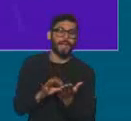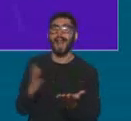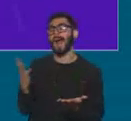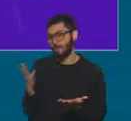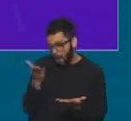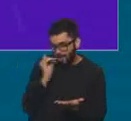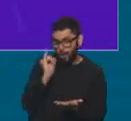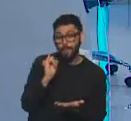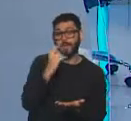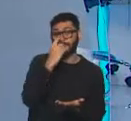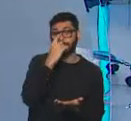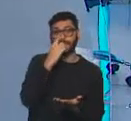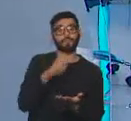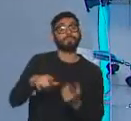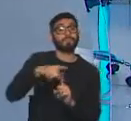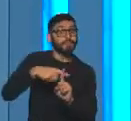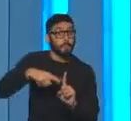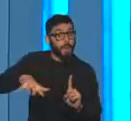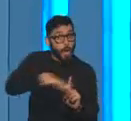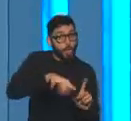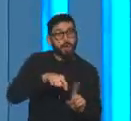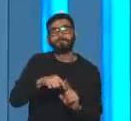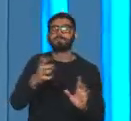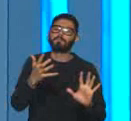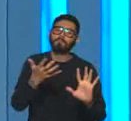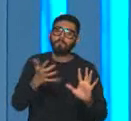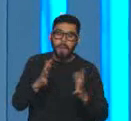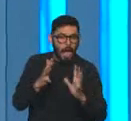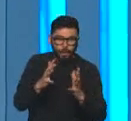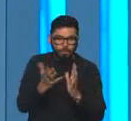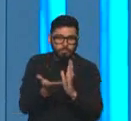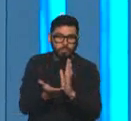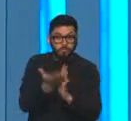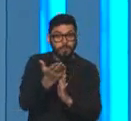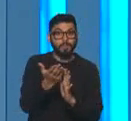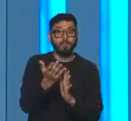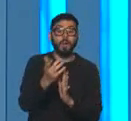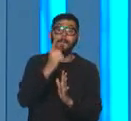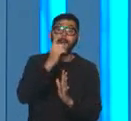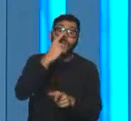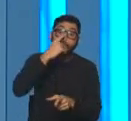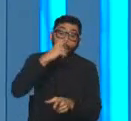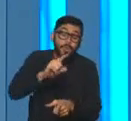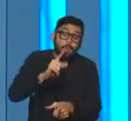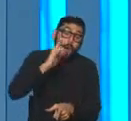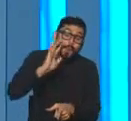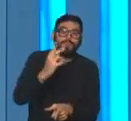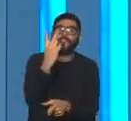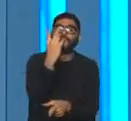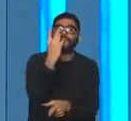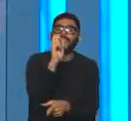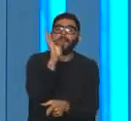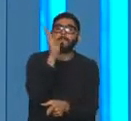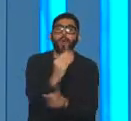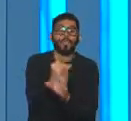donde quiero apuntar. La población intermedia, entonces, más o menos tendría un incremento, uno más, espera que sea el último, veremos, del 20%